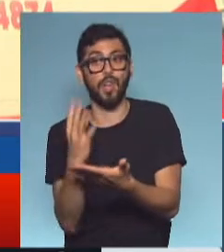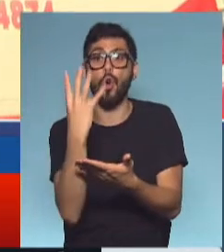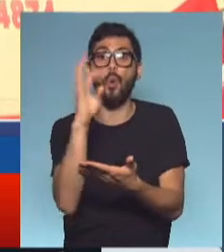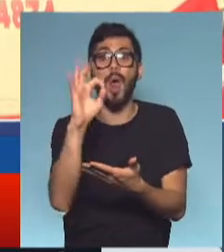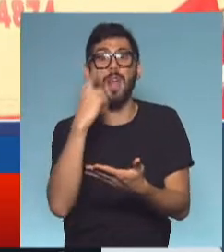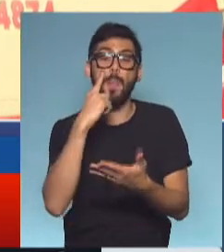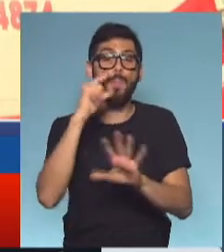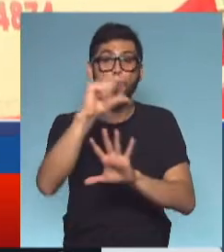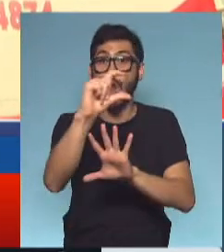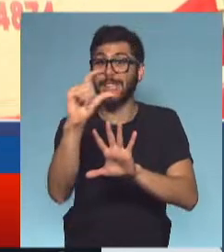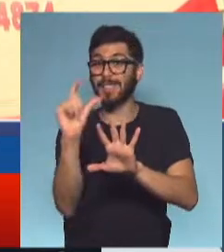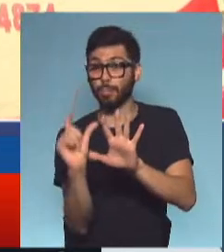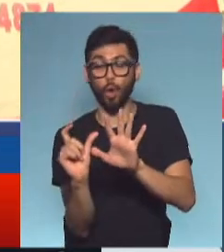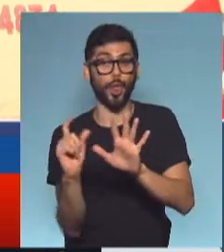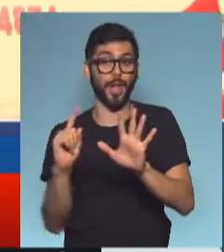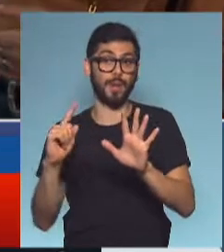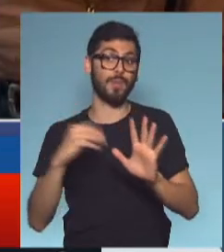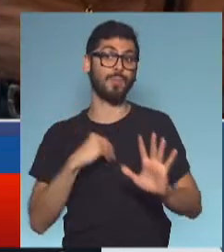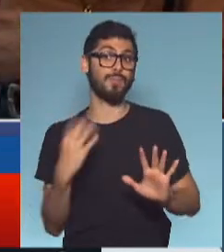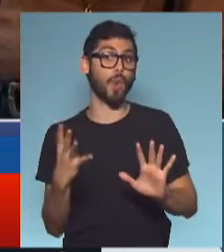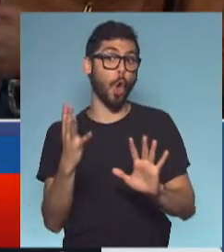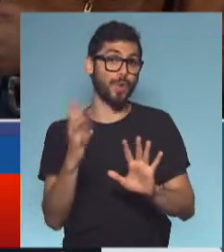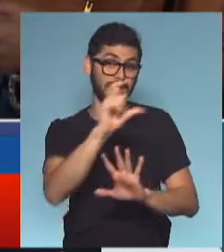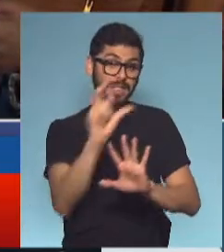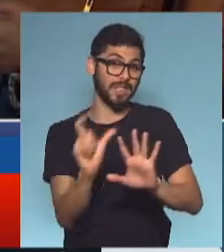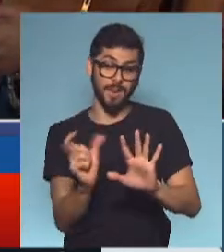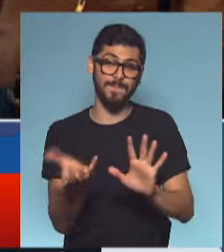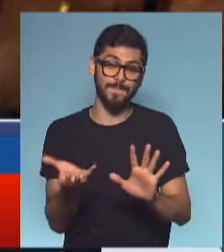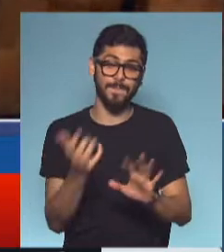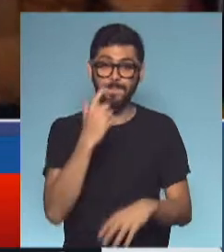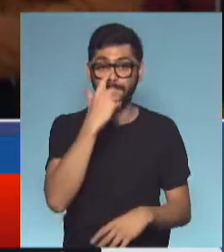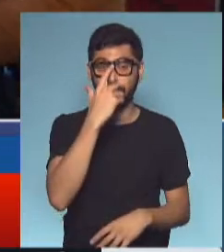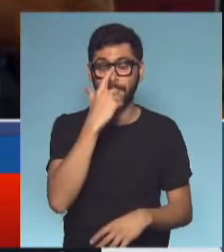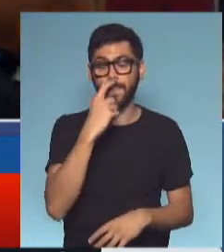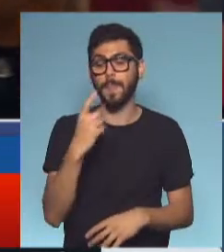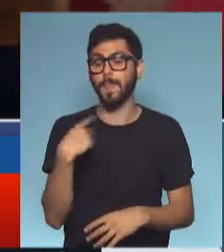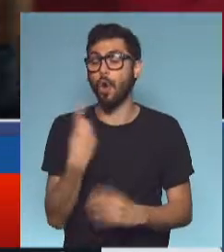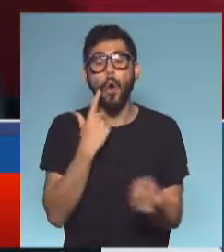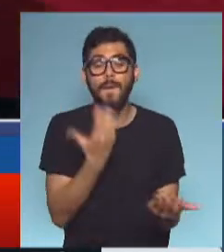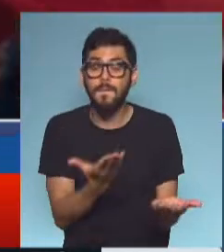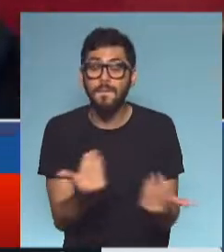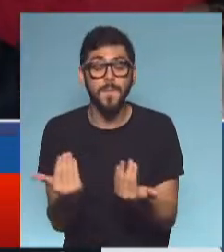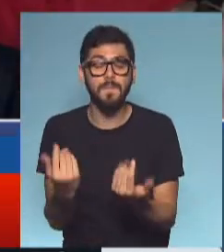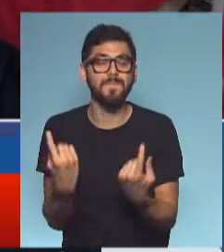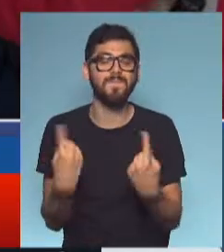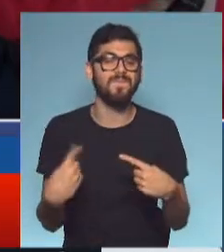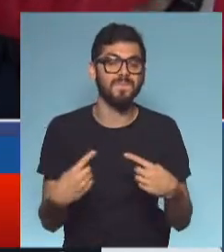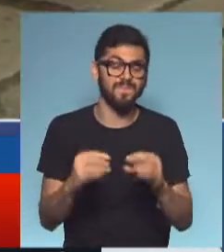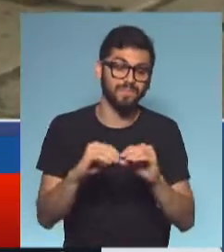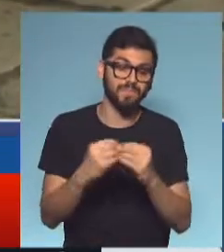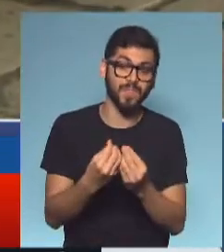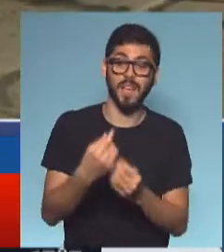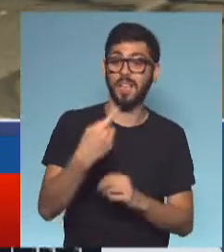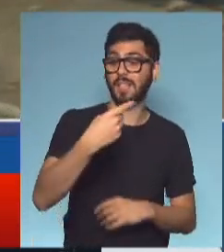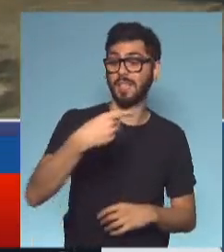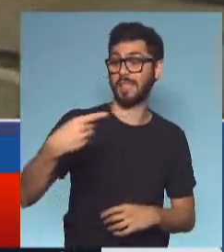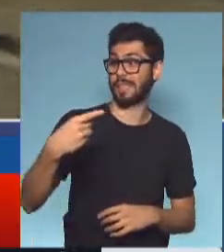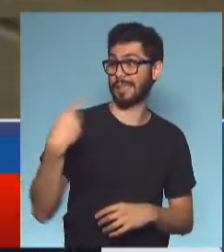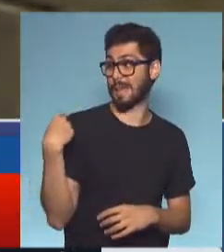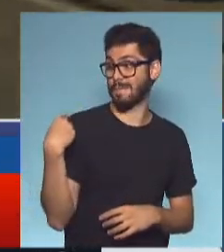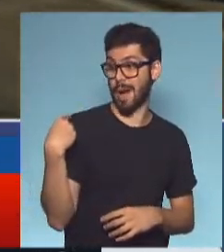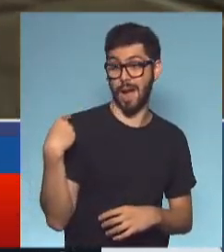de la provincia de Buenos Aires que rodean a la Ciudad Autónoma de Buenos Aires. El diagnóstico nuestro es que, bueno, esta última semana que acaba